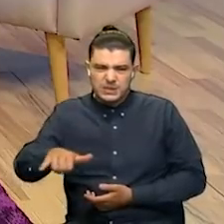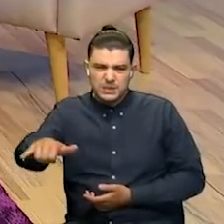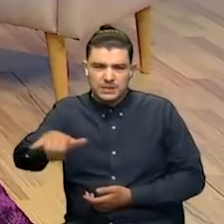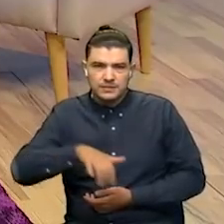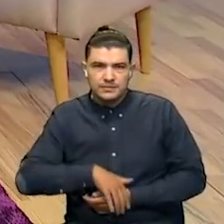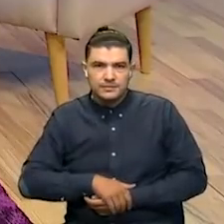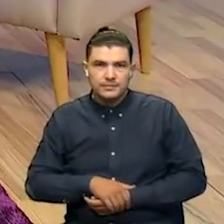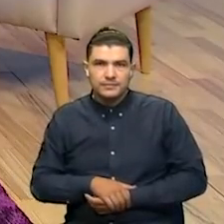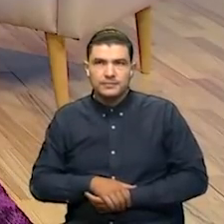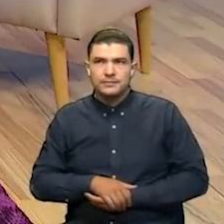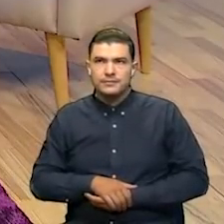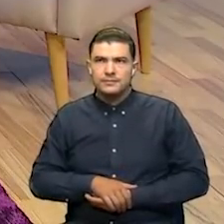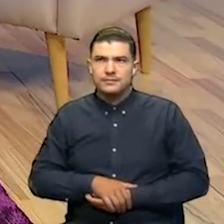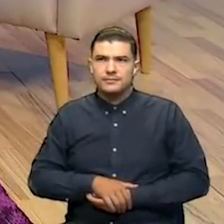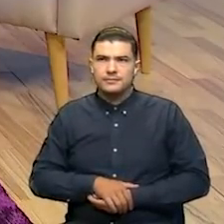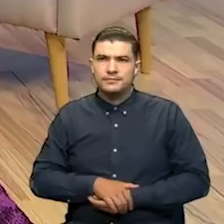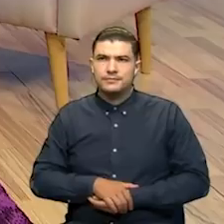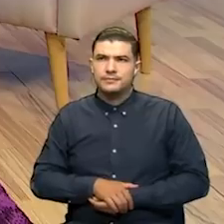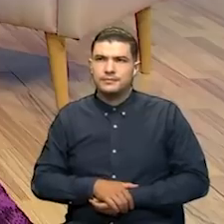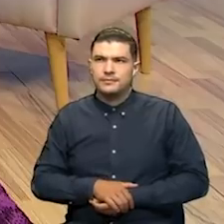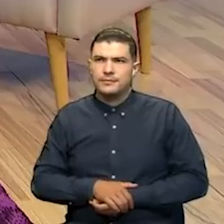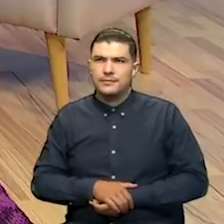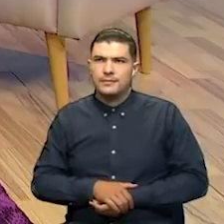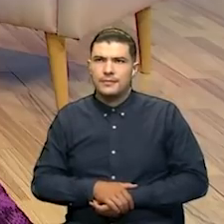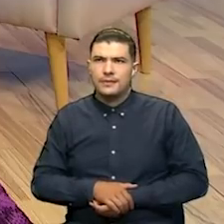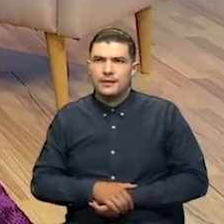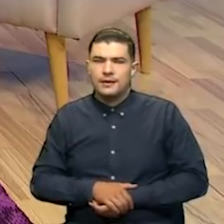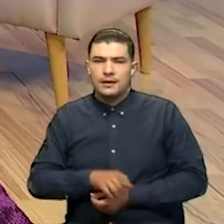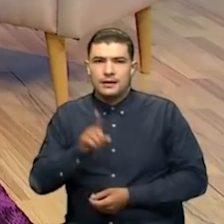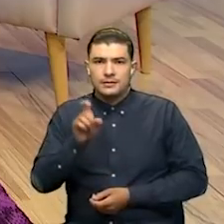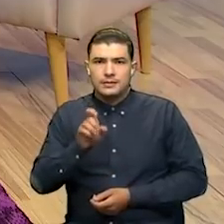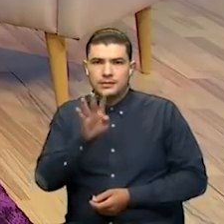Se cayó la llamada de Luis Rueda. Al